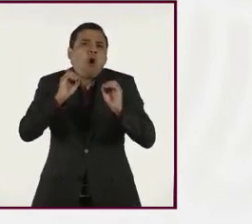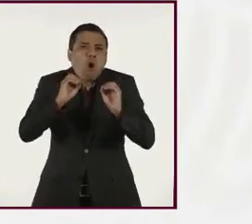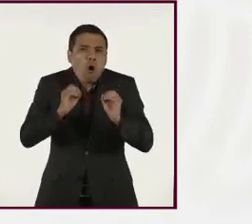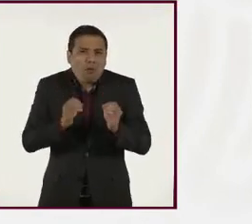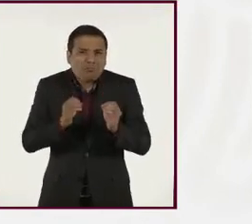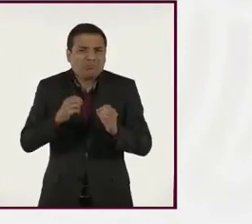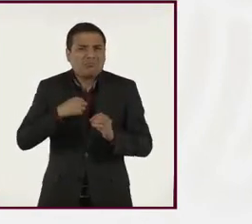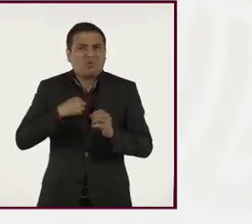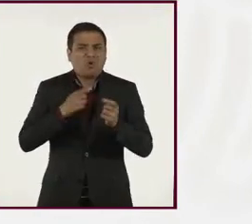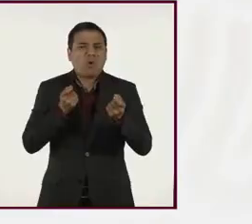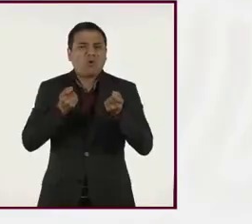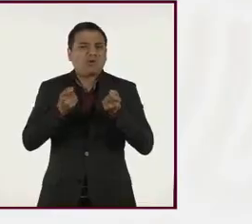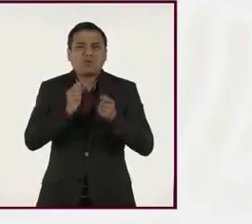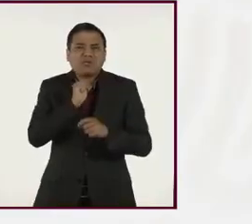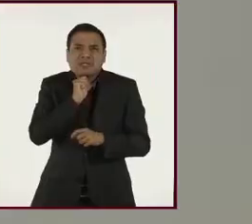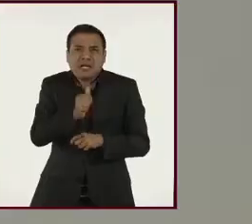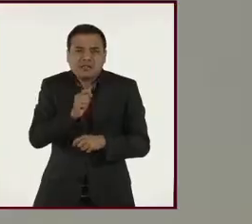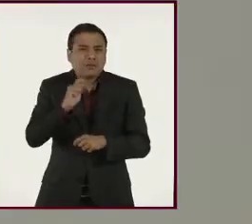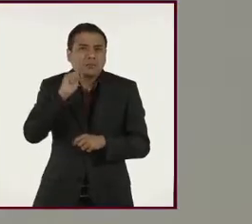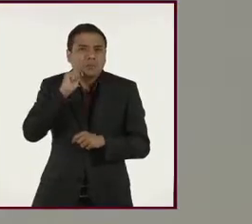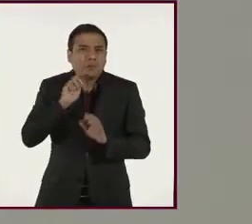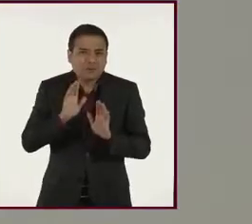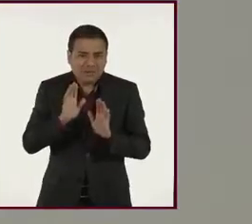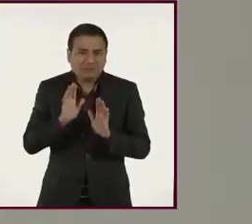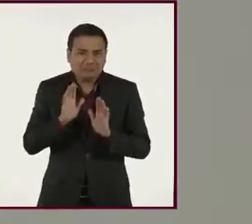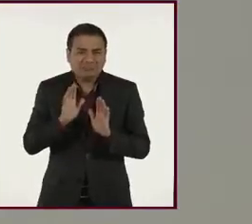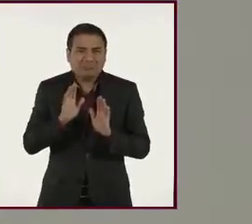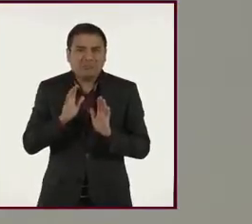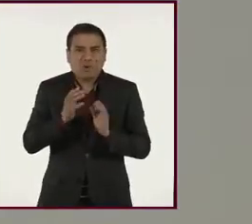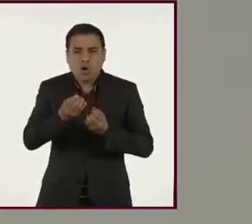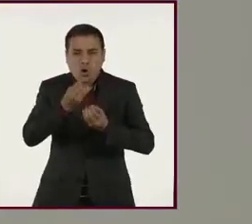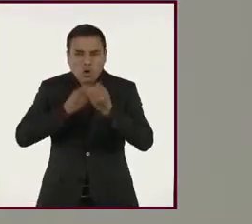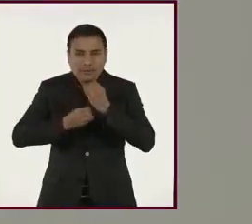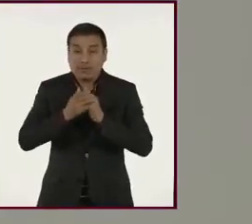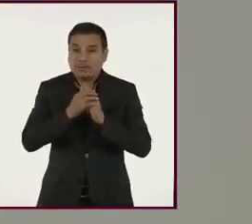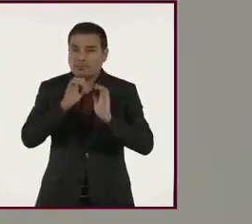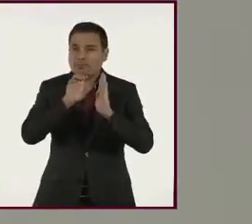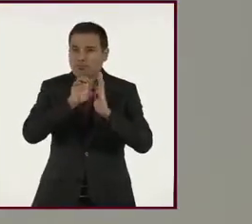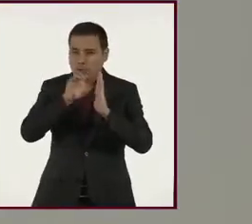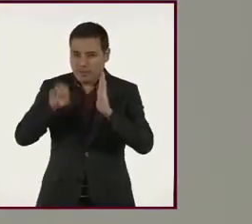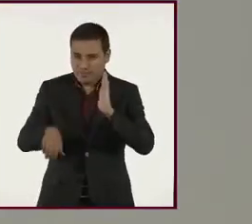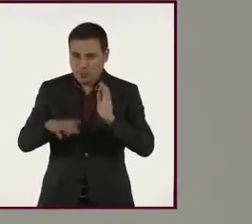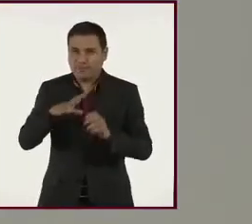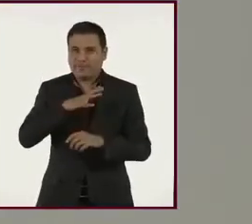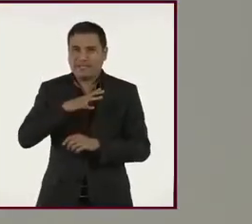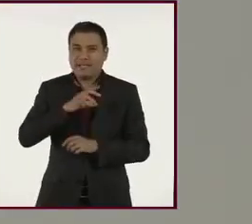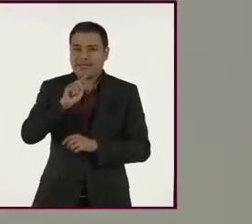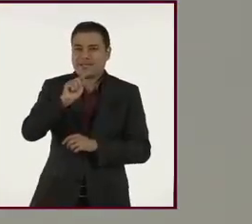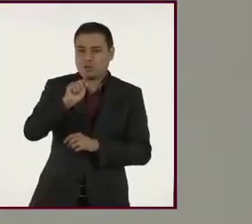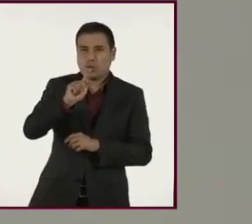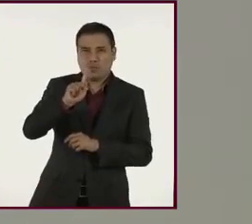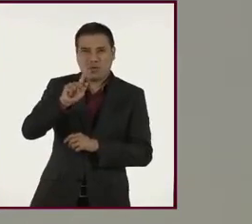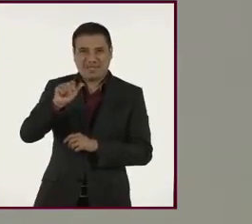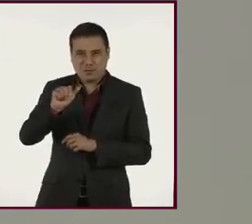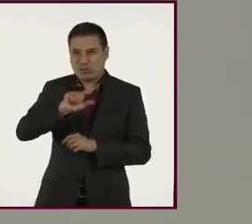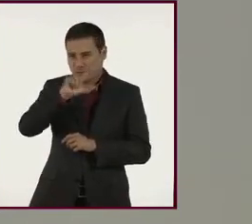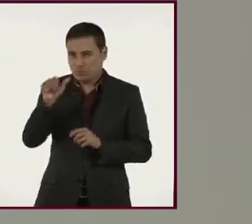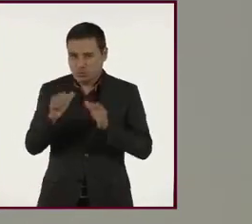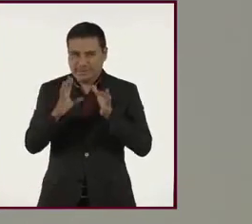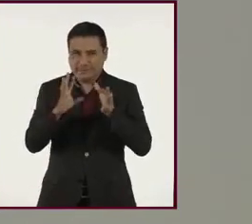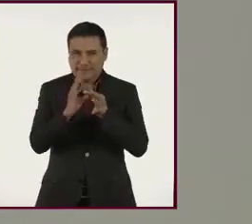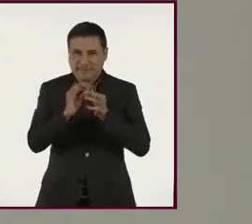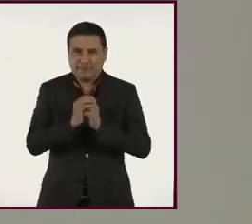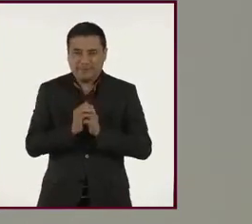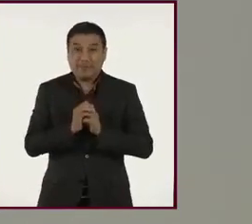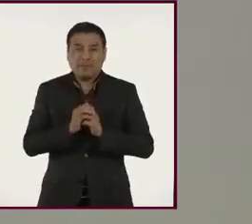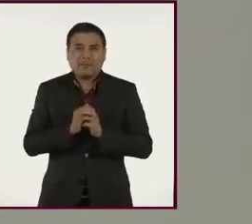peso porque en uno de los trastornos que revisaremos, que es el trastorno por atracón, no se busca particularmente tener un control del peso, sino lo que